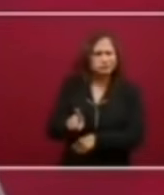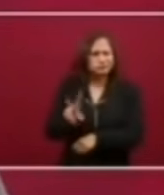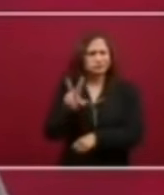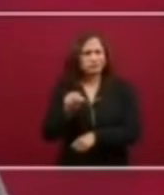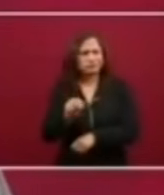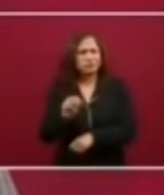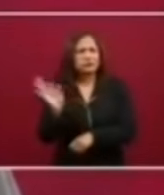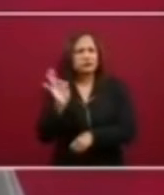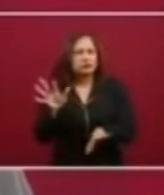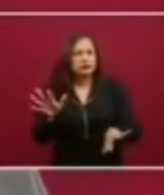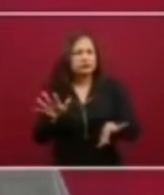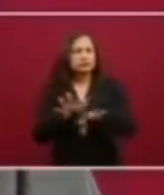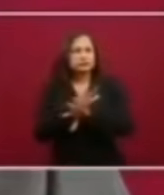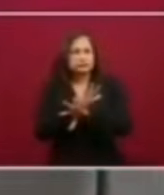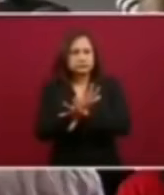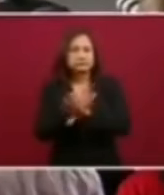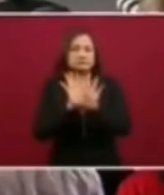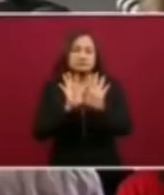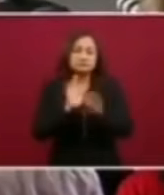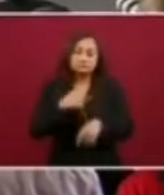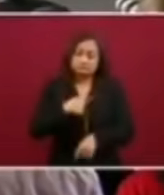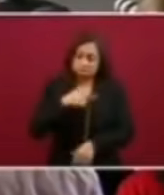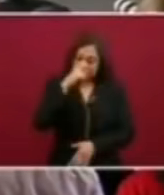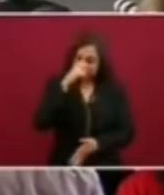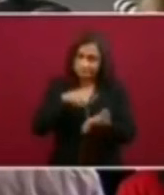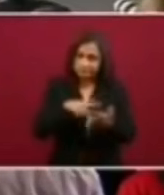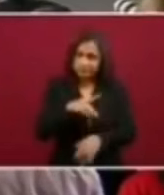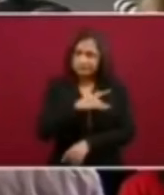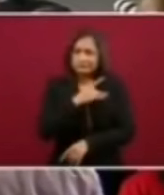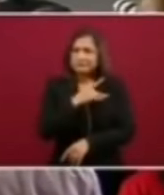Yo creo que va a haber una